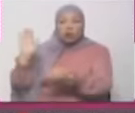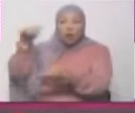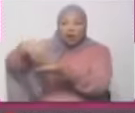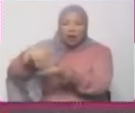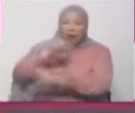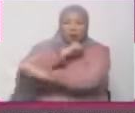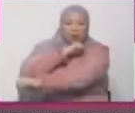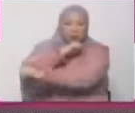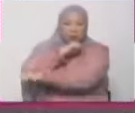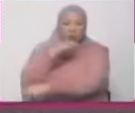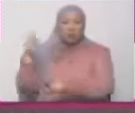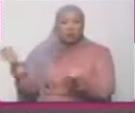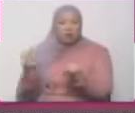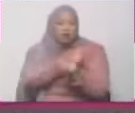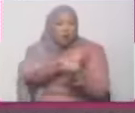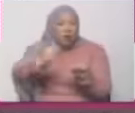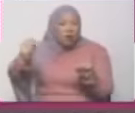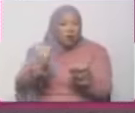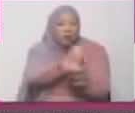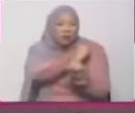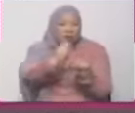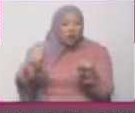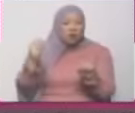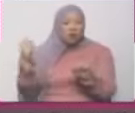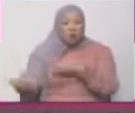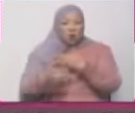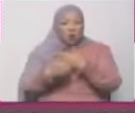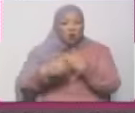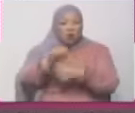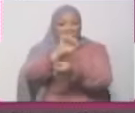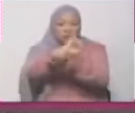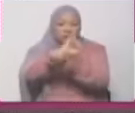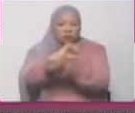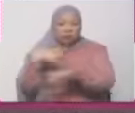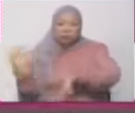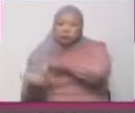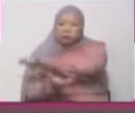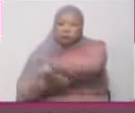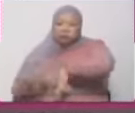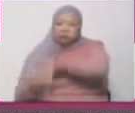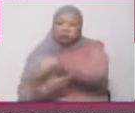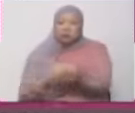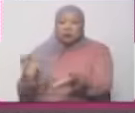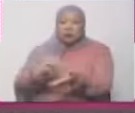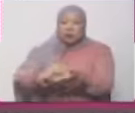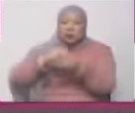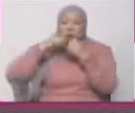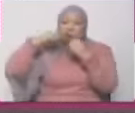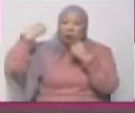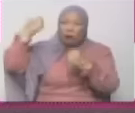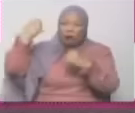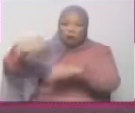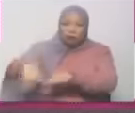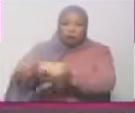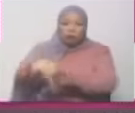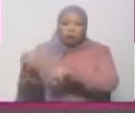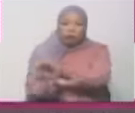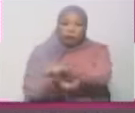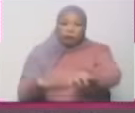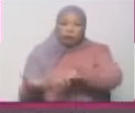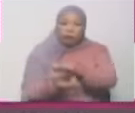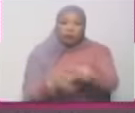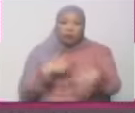Llanos, violencia en ciudades, violencia contra penales y tratar de retomar la agenda fascista.